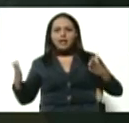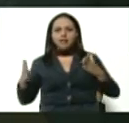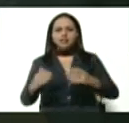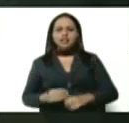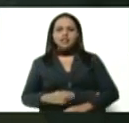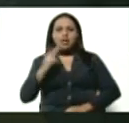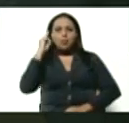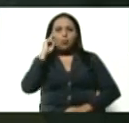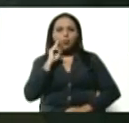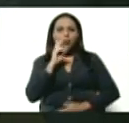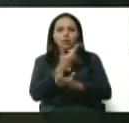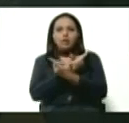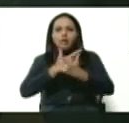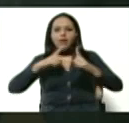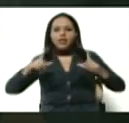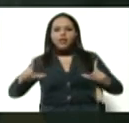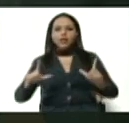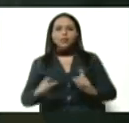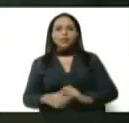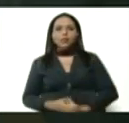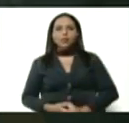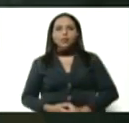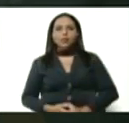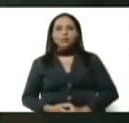Simón Bolívar en esta